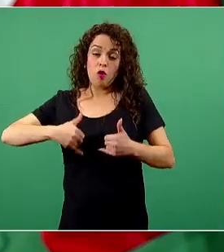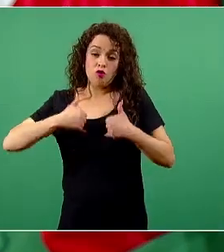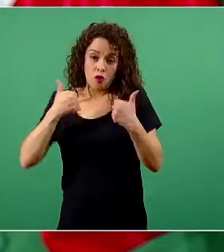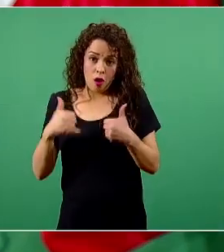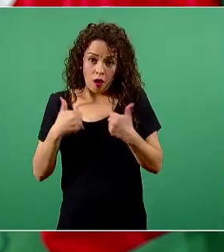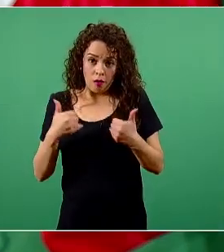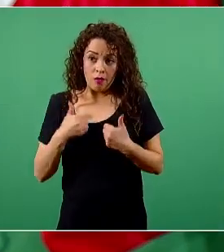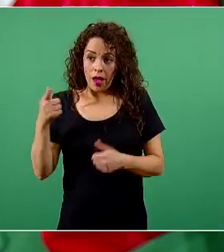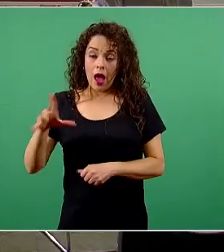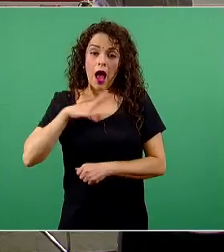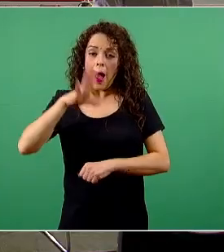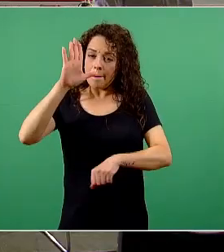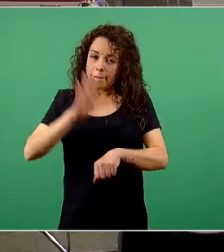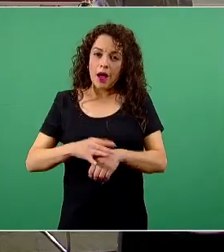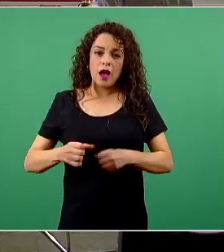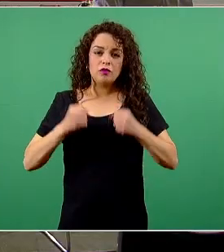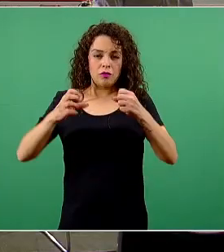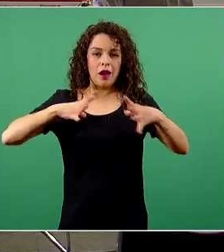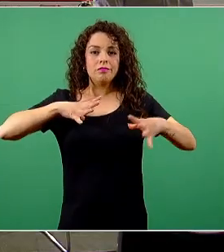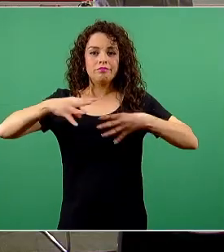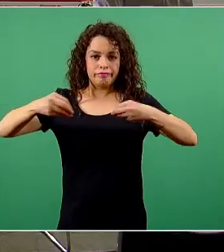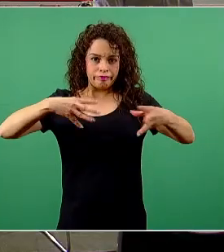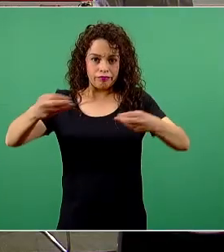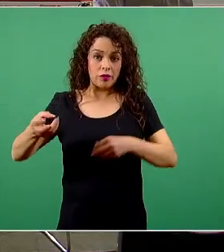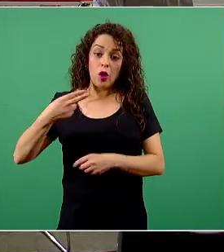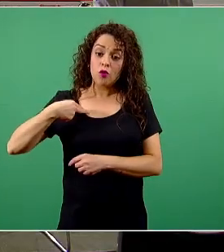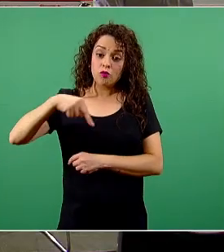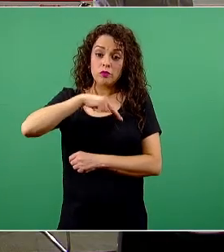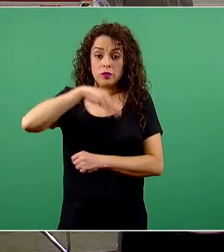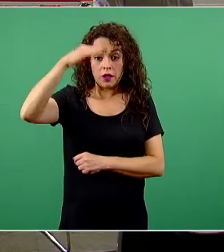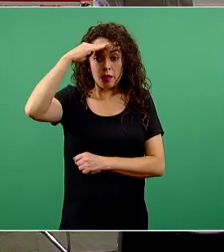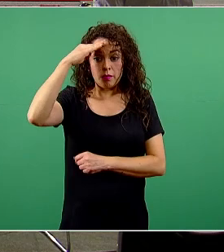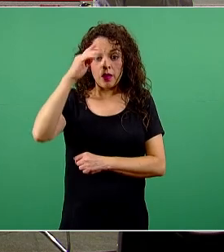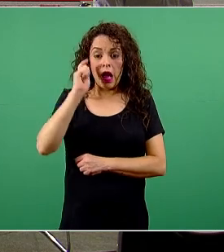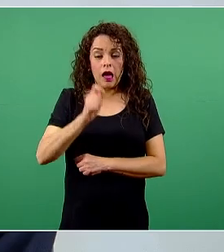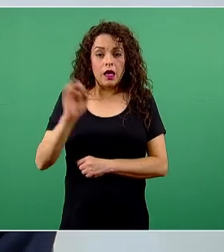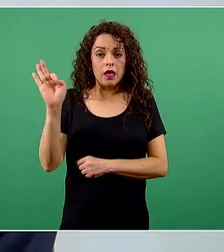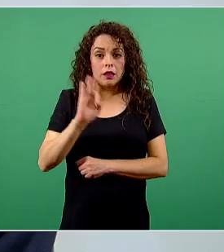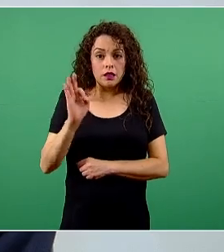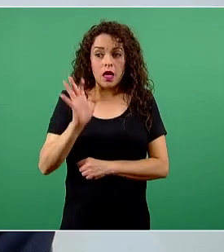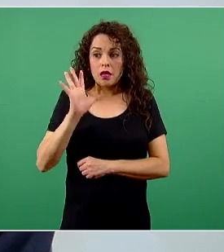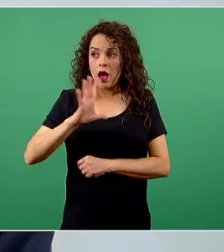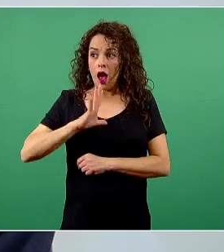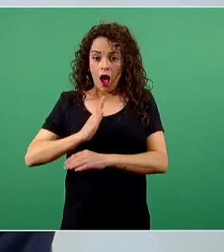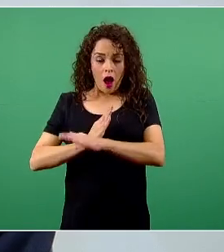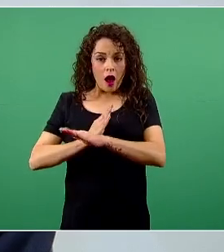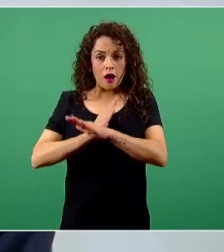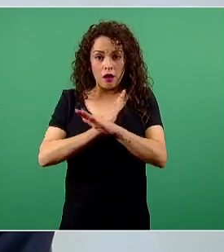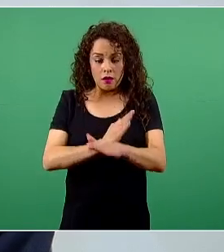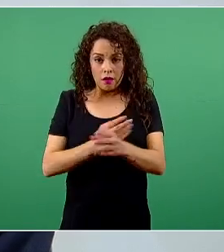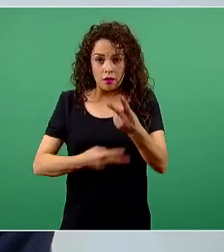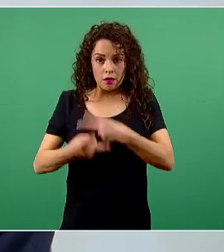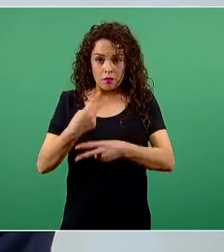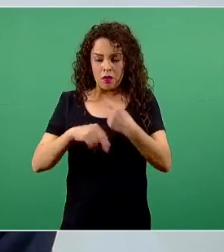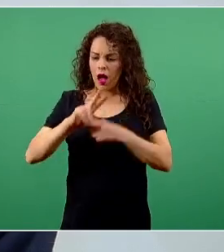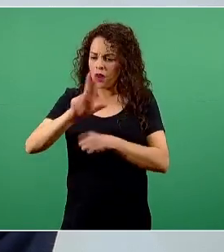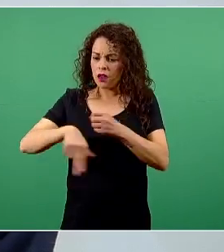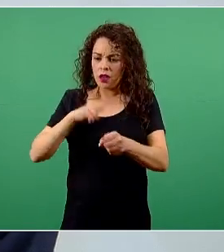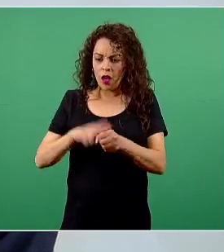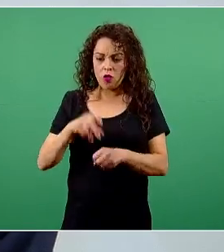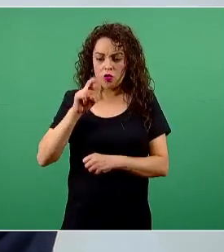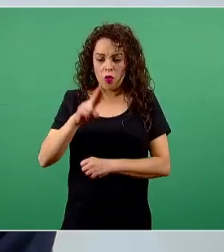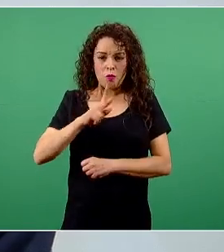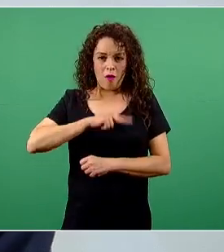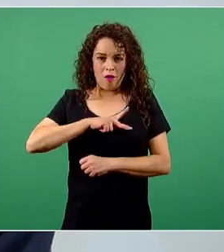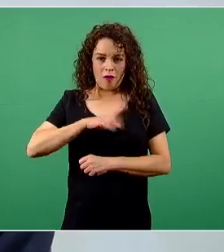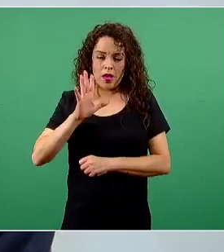muestran mayor contagio. Nosotros esperamos que entre la inmunidad que ya se ha obtenido de manera natural,